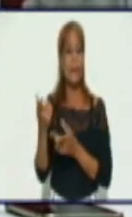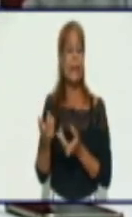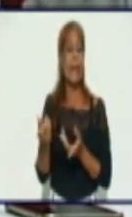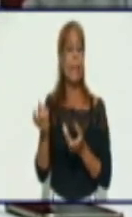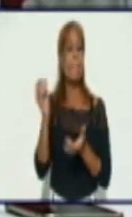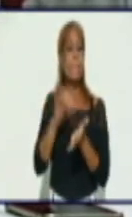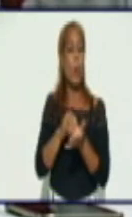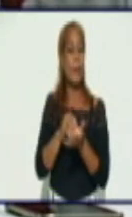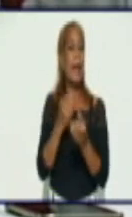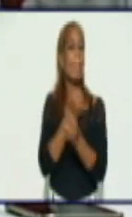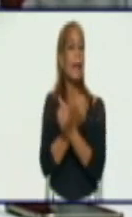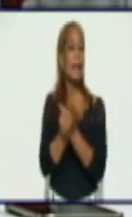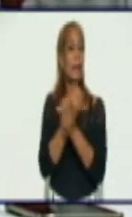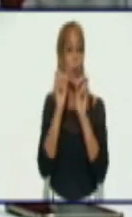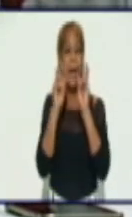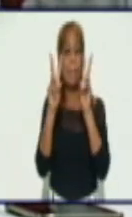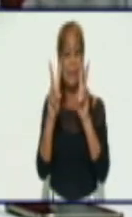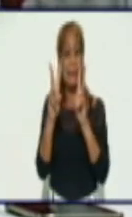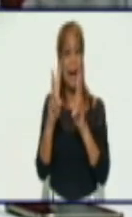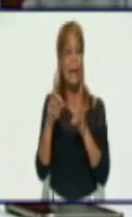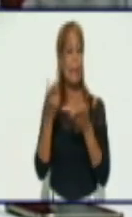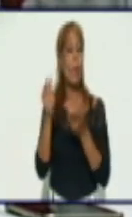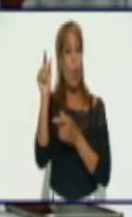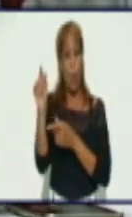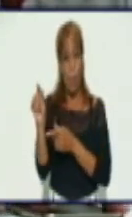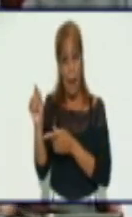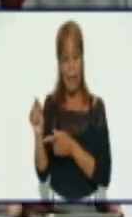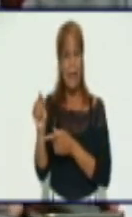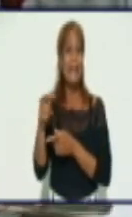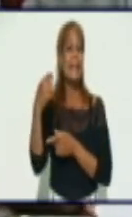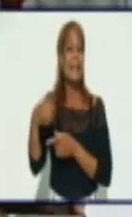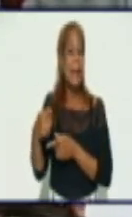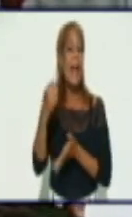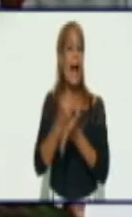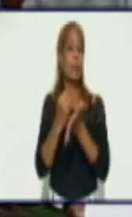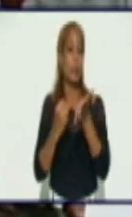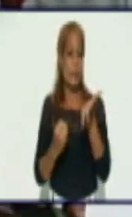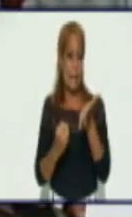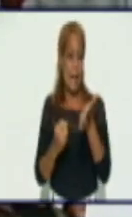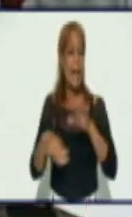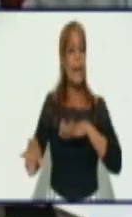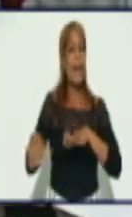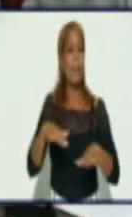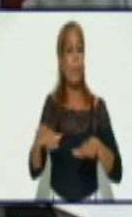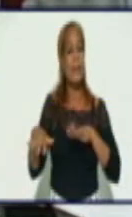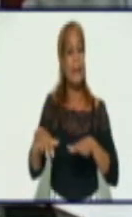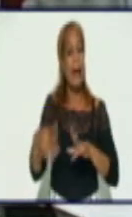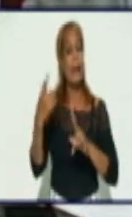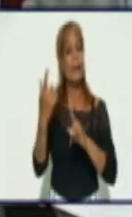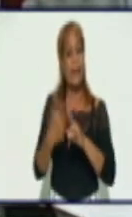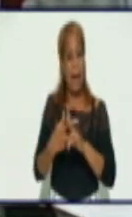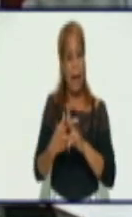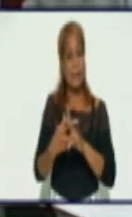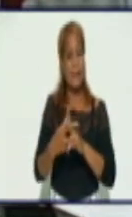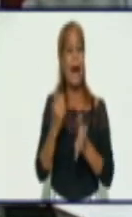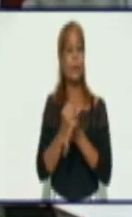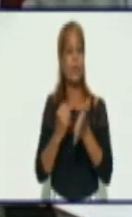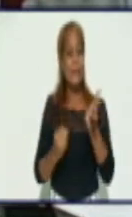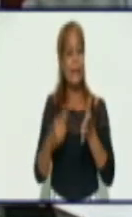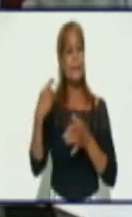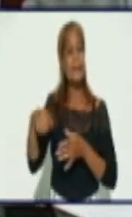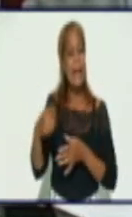vidas humanas con autorización hay que destacar que la movilidad que exista que vaya a ser autorizada tiene que